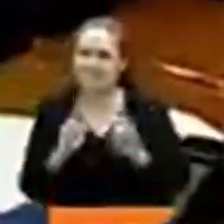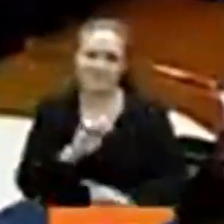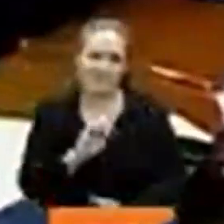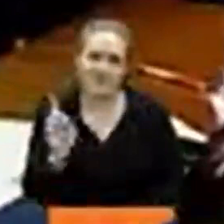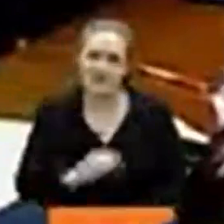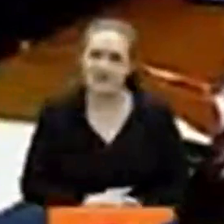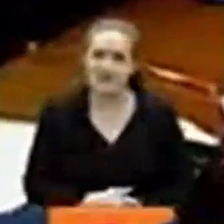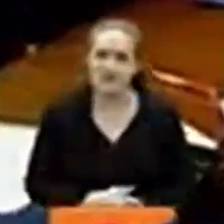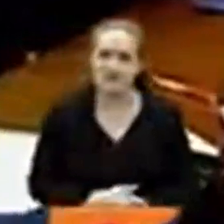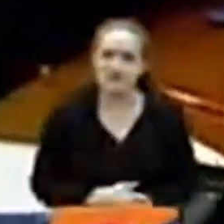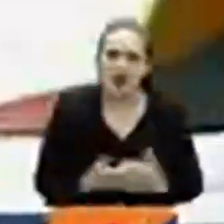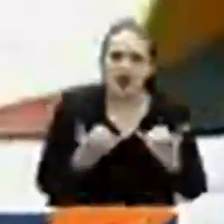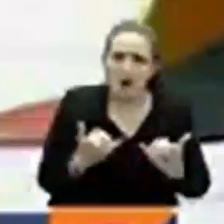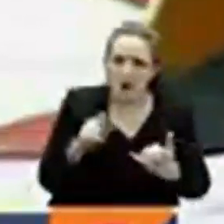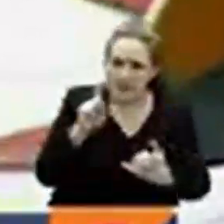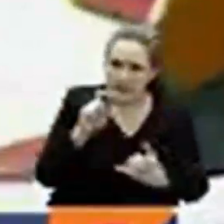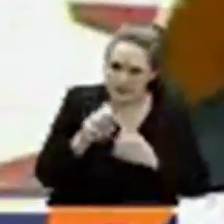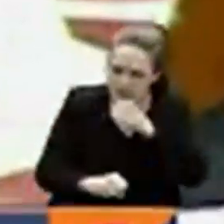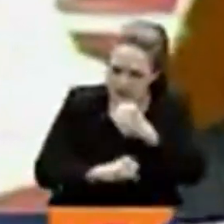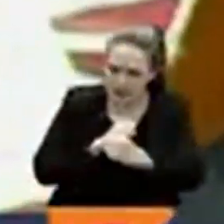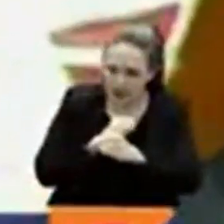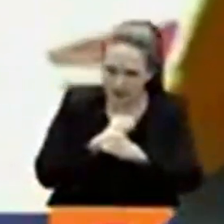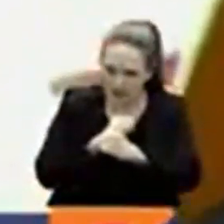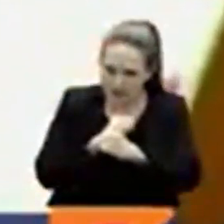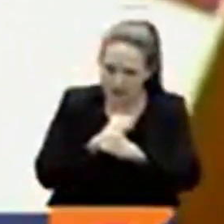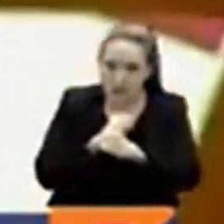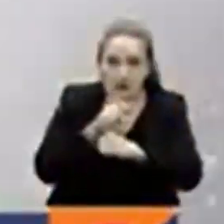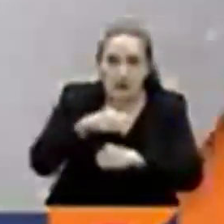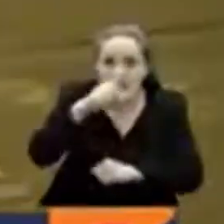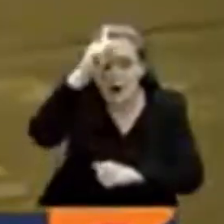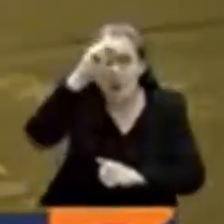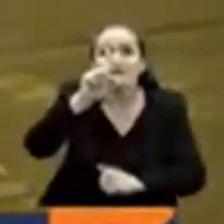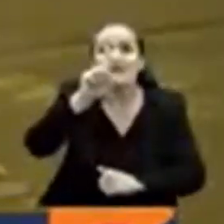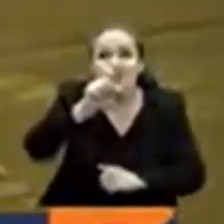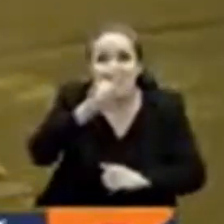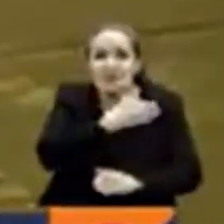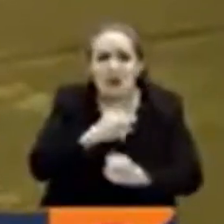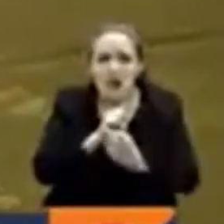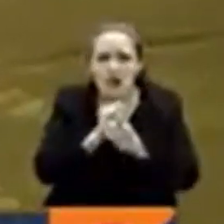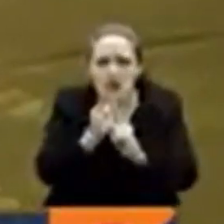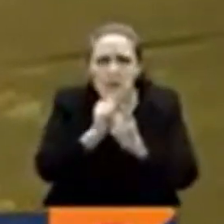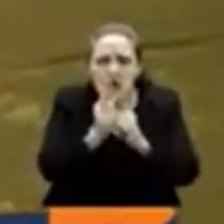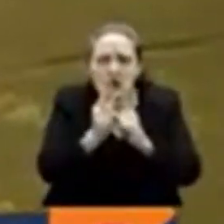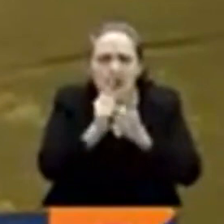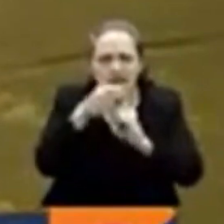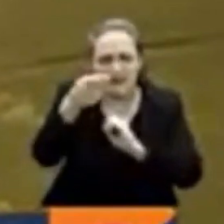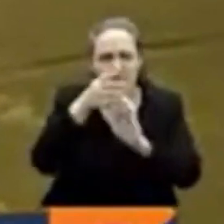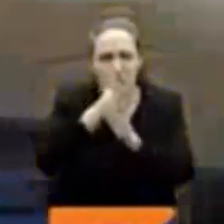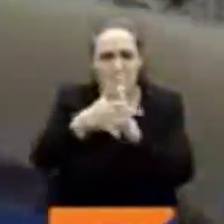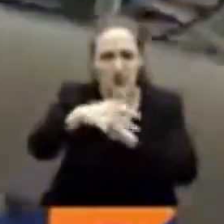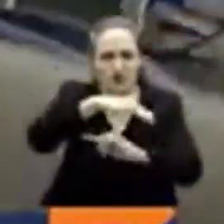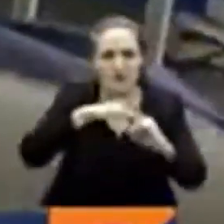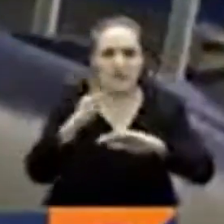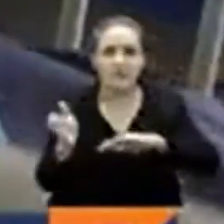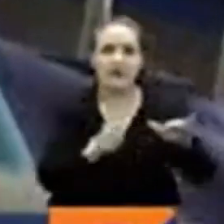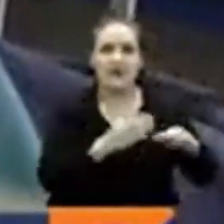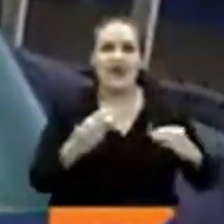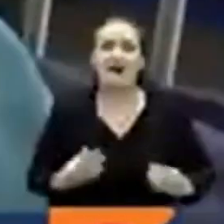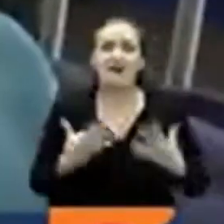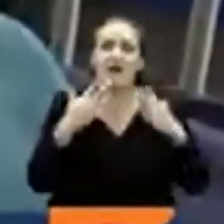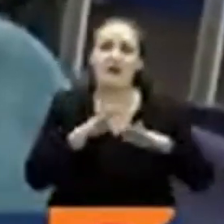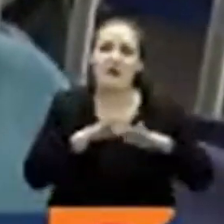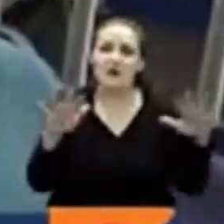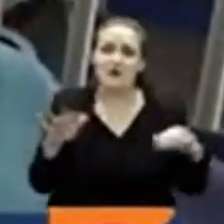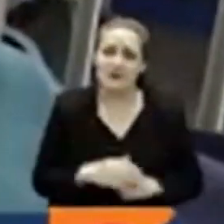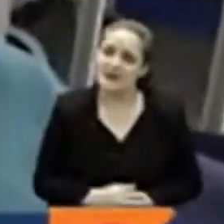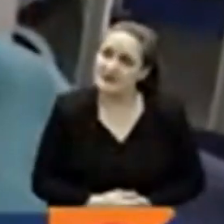6 presidentes y 6 años? Preparamos un informe de contexto. No más quemados con pólvora. Entre el 7 y el